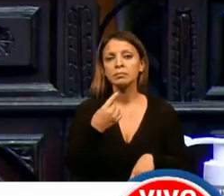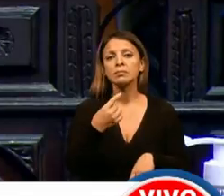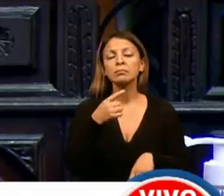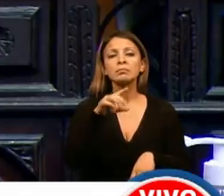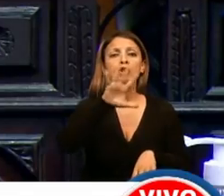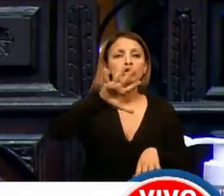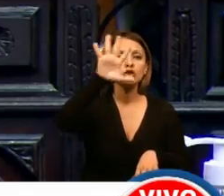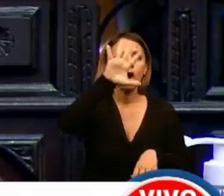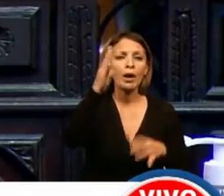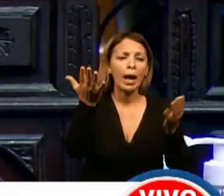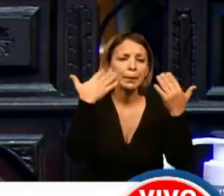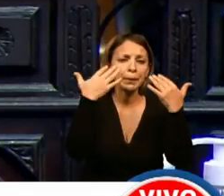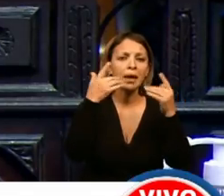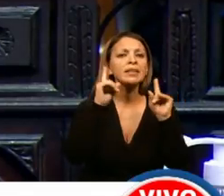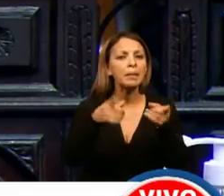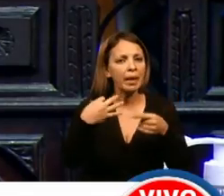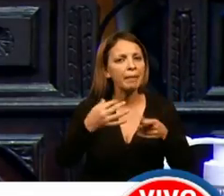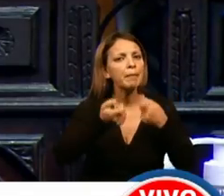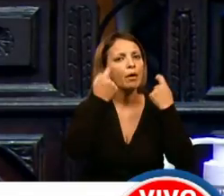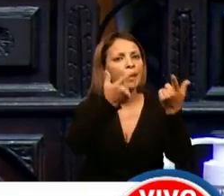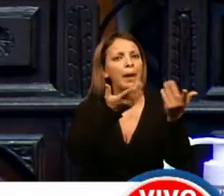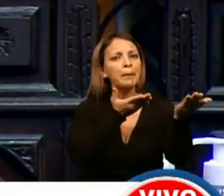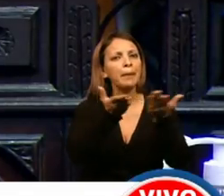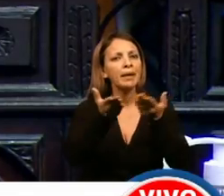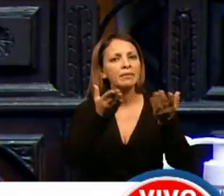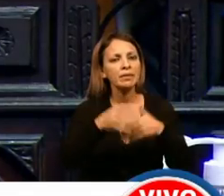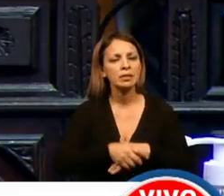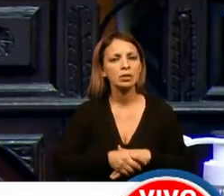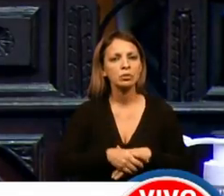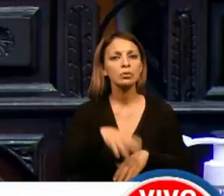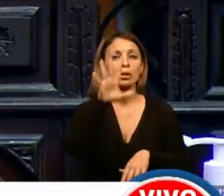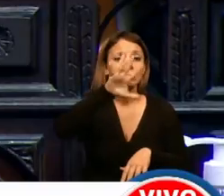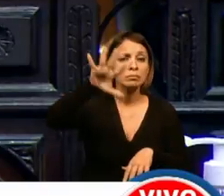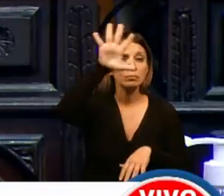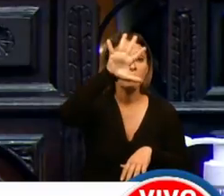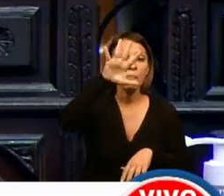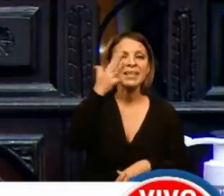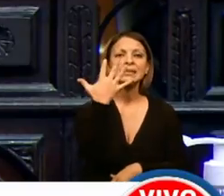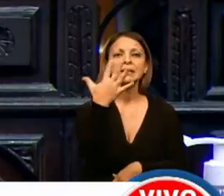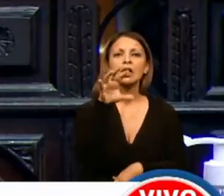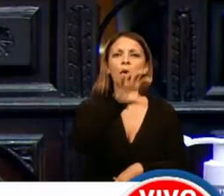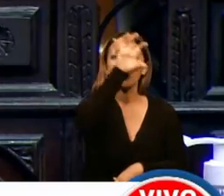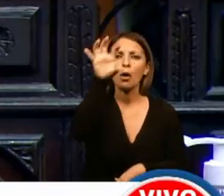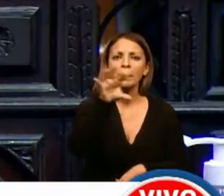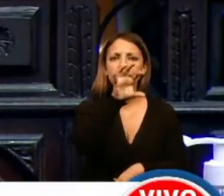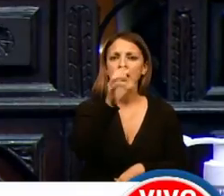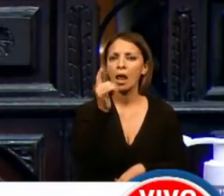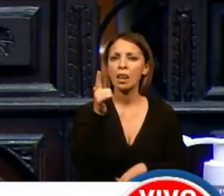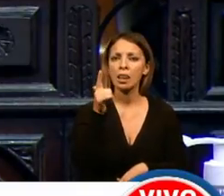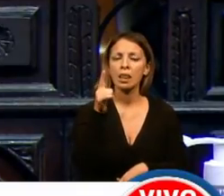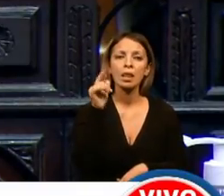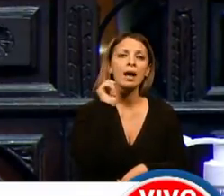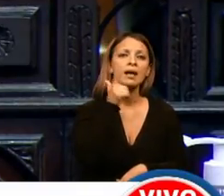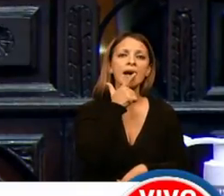cálidas también tienen un beneficio somos 5 provincias en la argentina que no tenemos gas natural